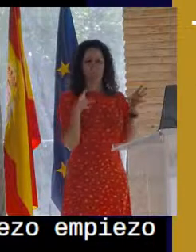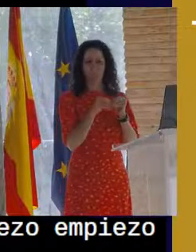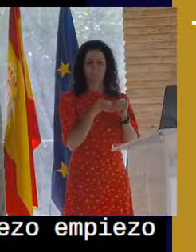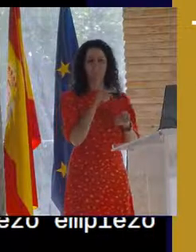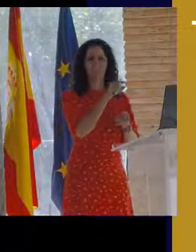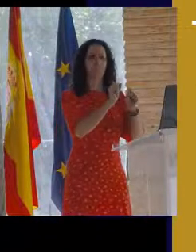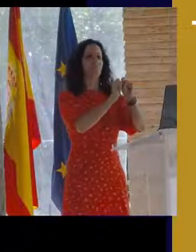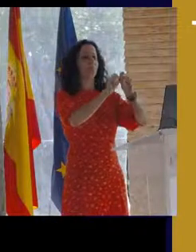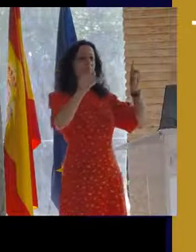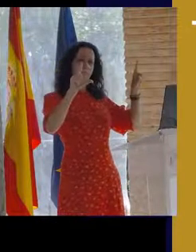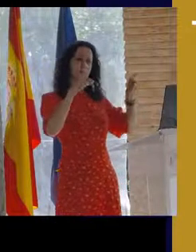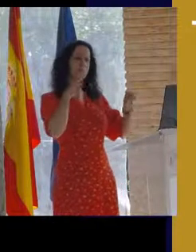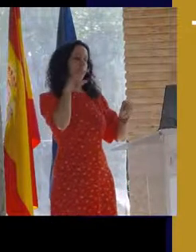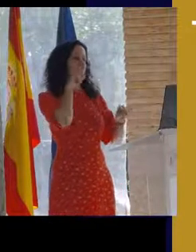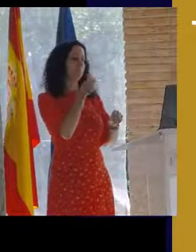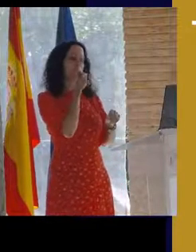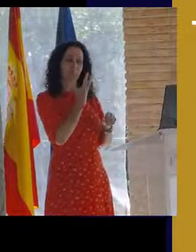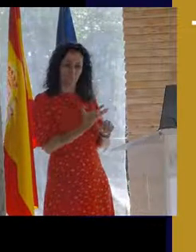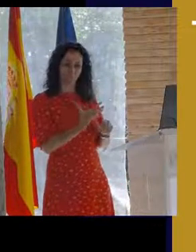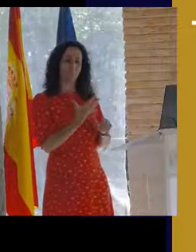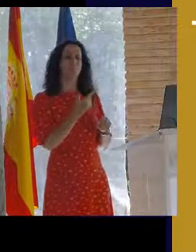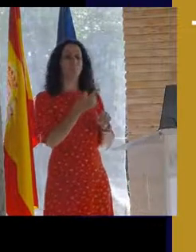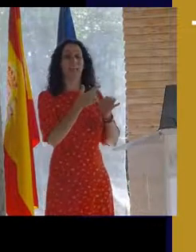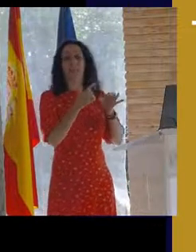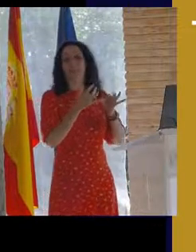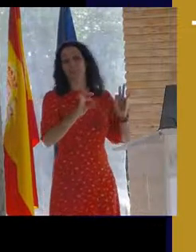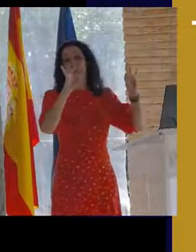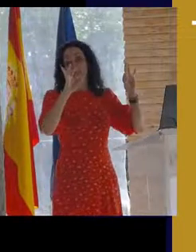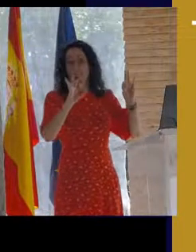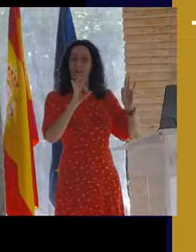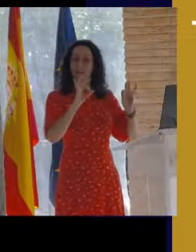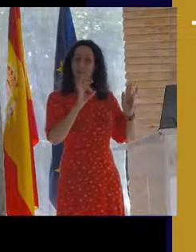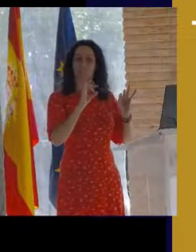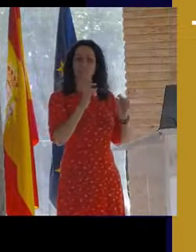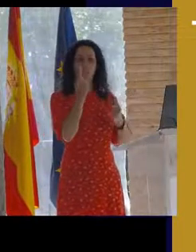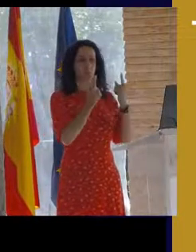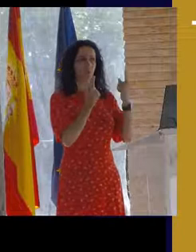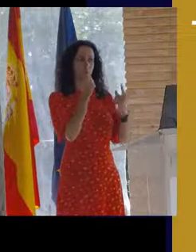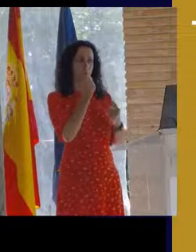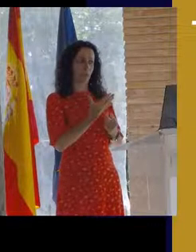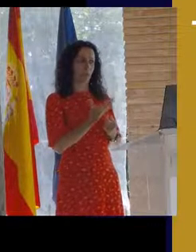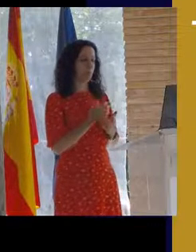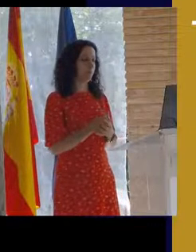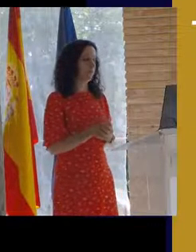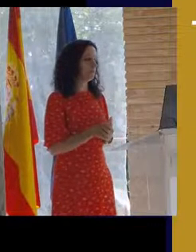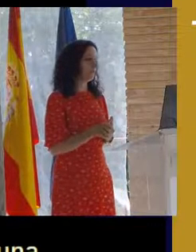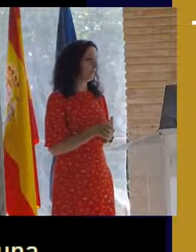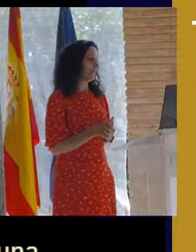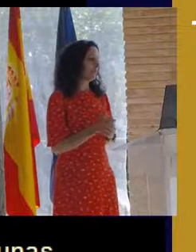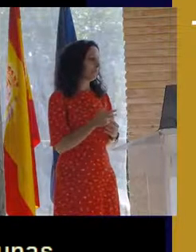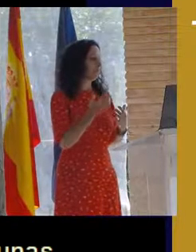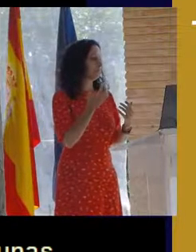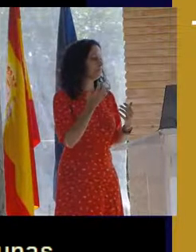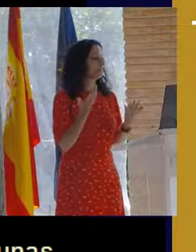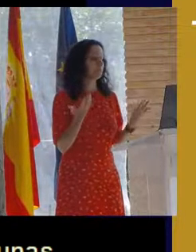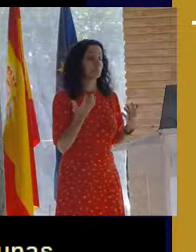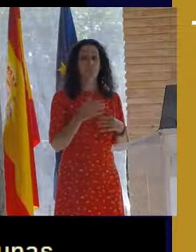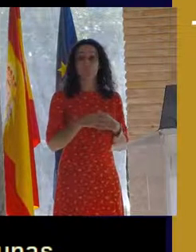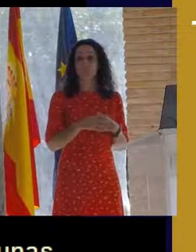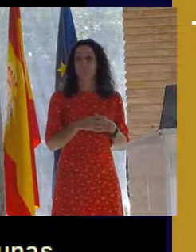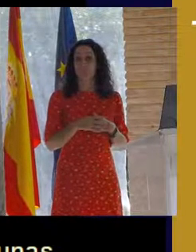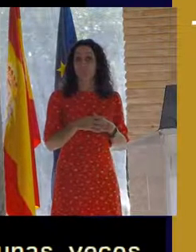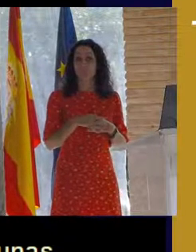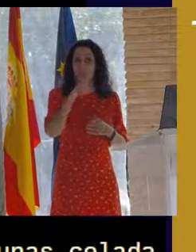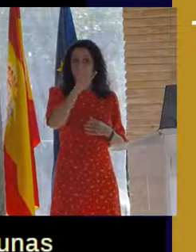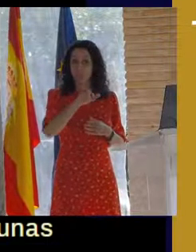eh es bueno aquí podemos verlo es una guía también alguna unas pequeñas